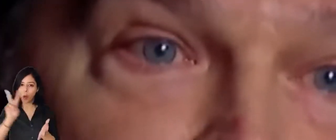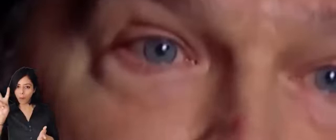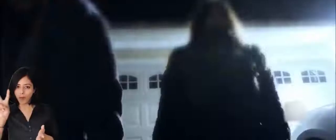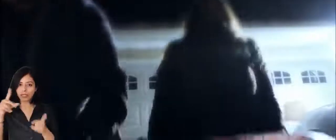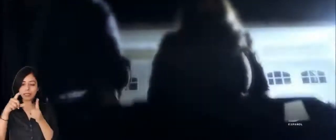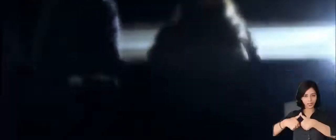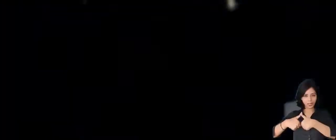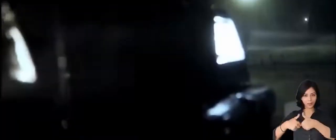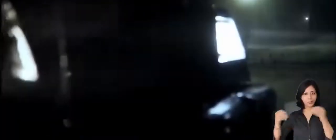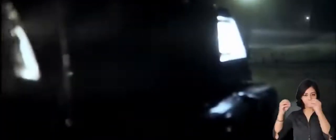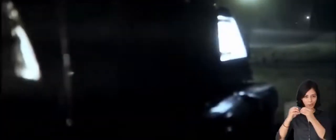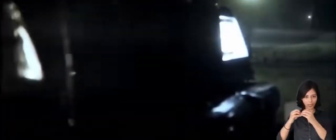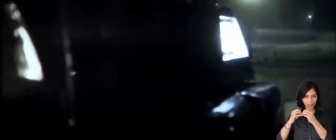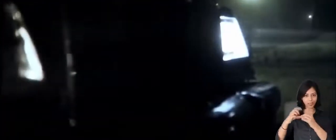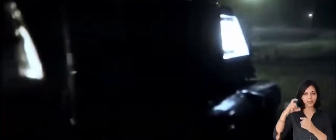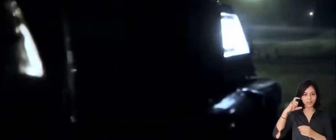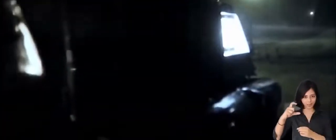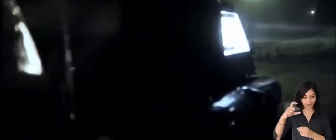error.